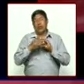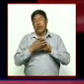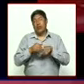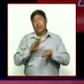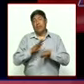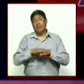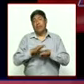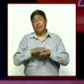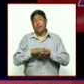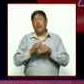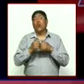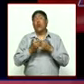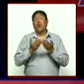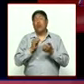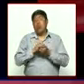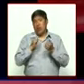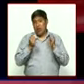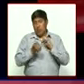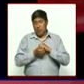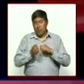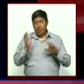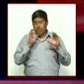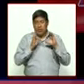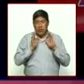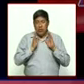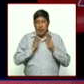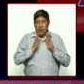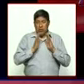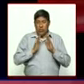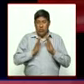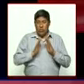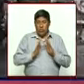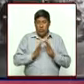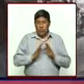consejos de qué manera puede cambiar y buscar otras alternativas.